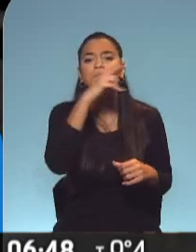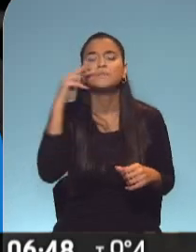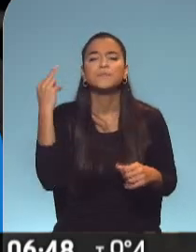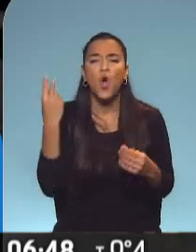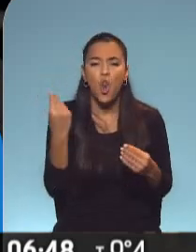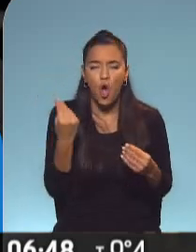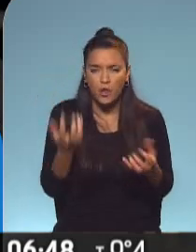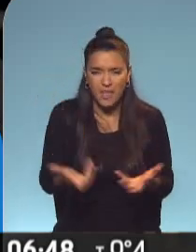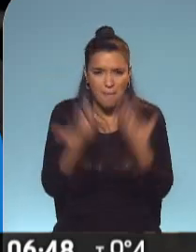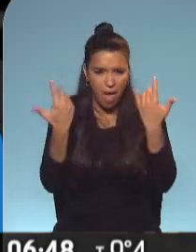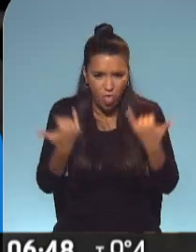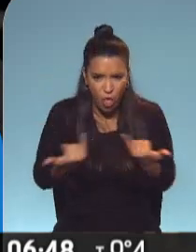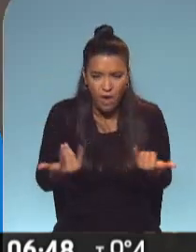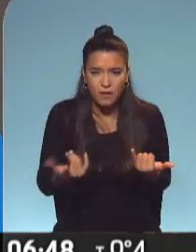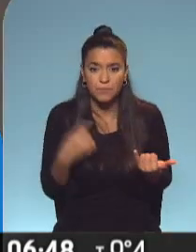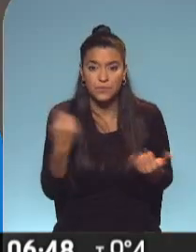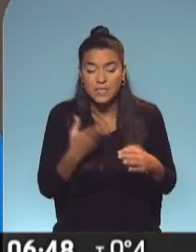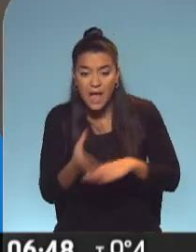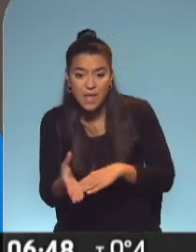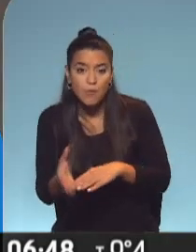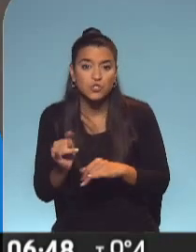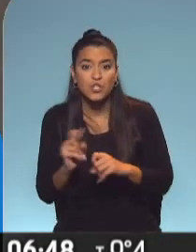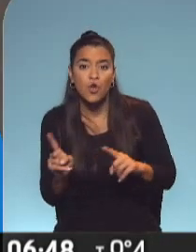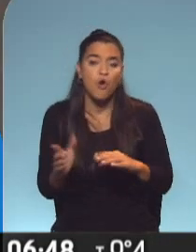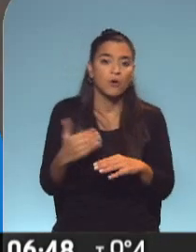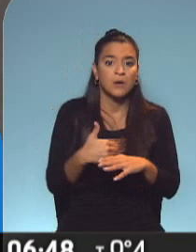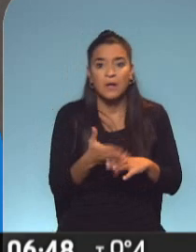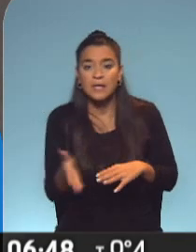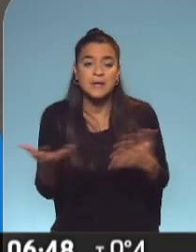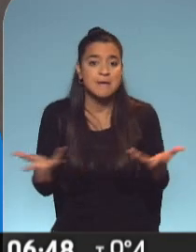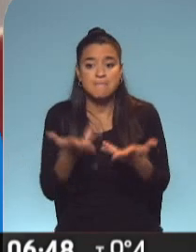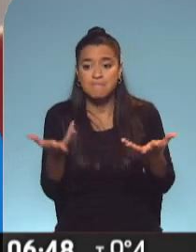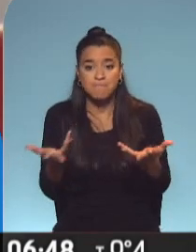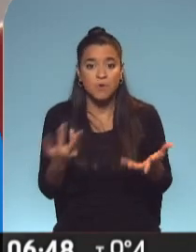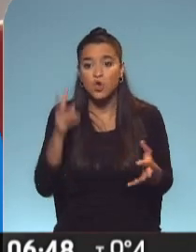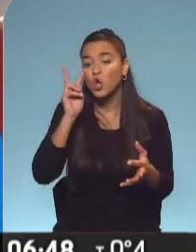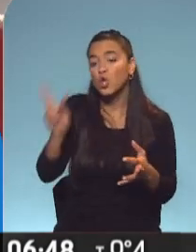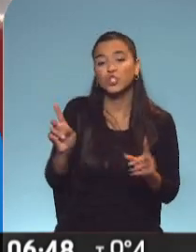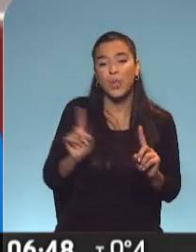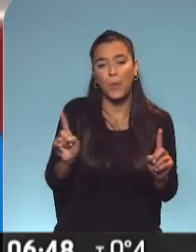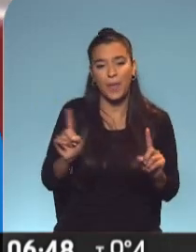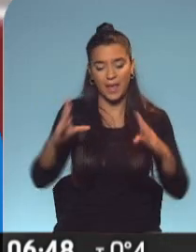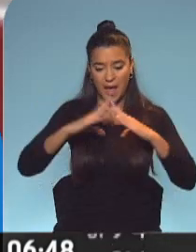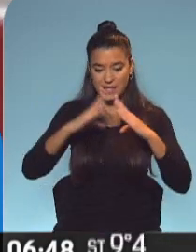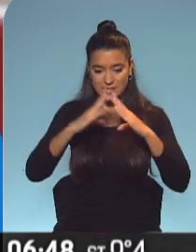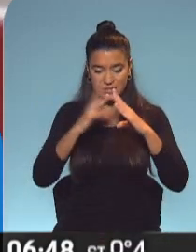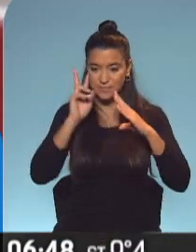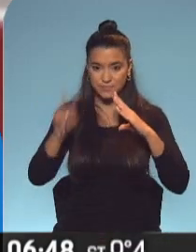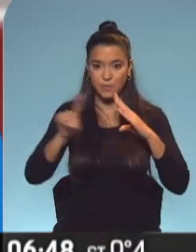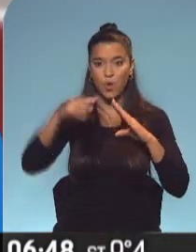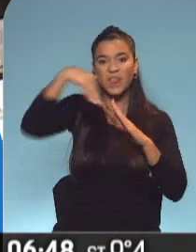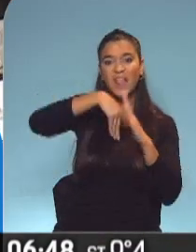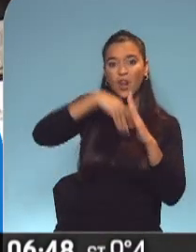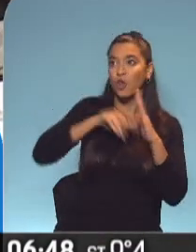quemado. Entonces decíamos, ¿salimos? No salimos. No se ve desde casa porque yo estoy